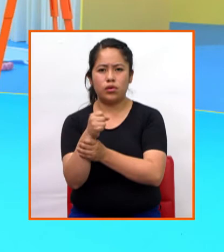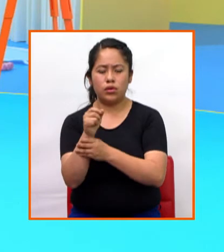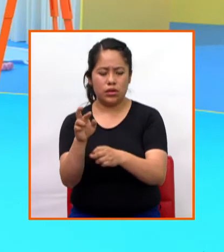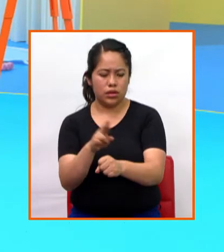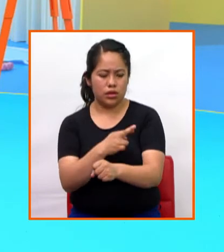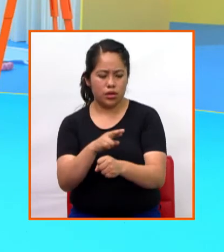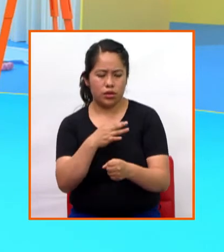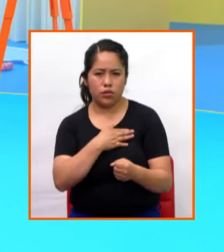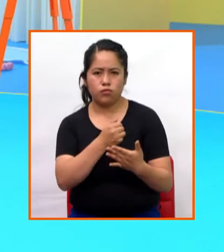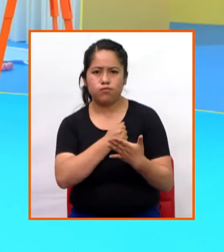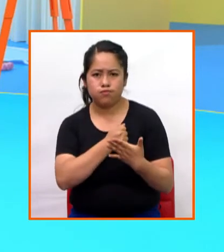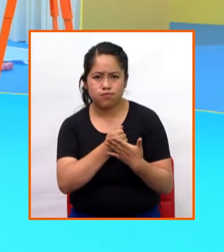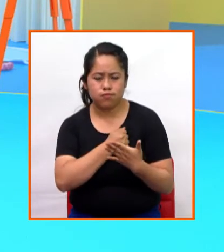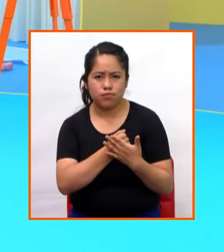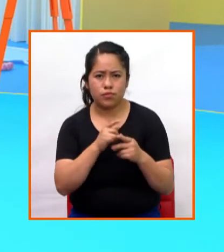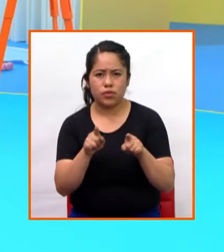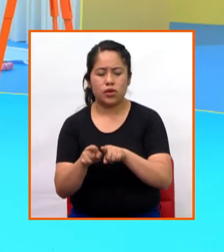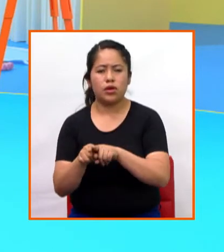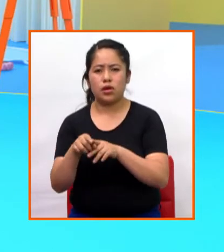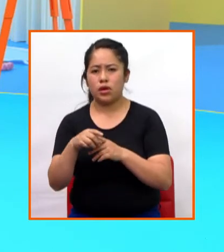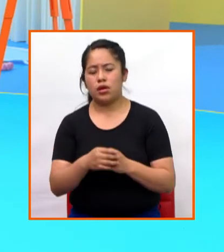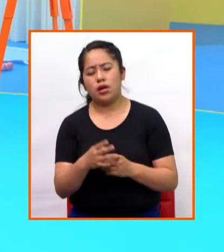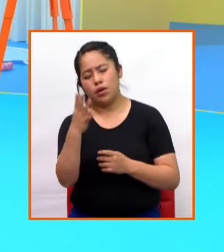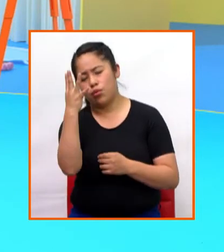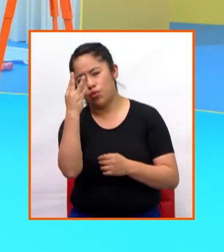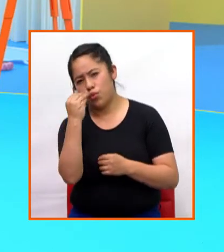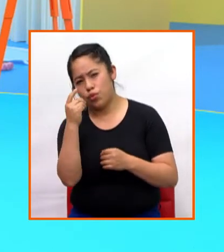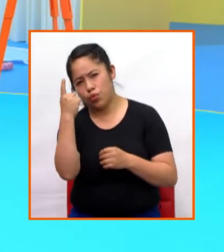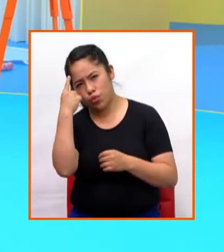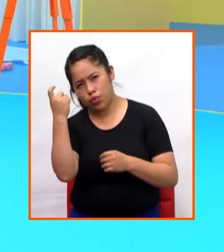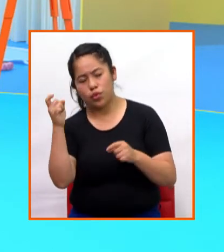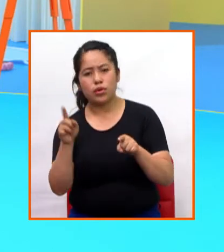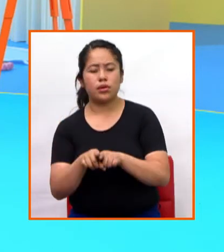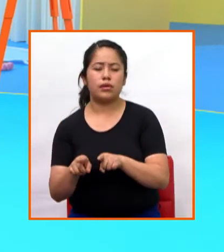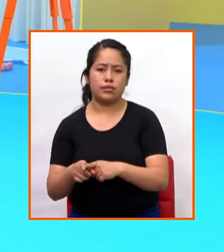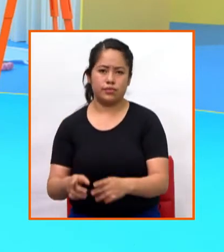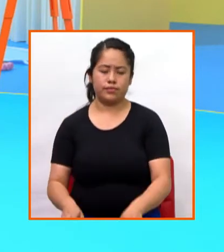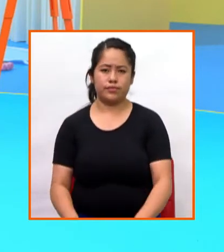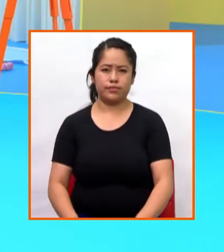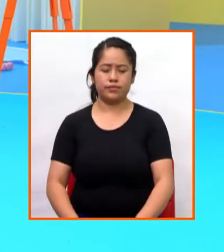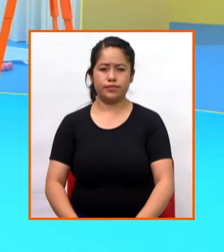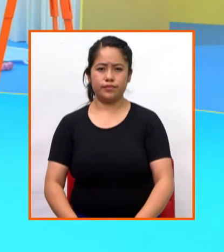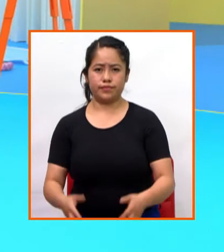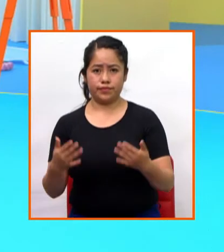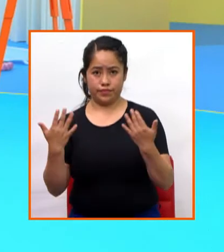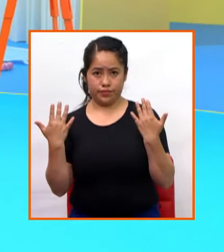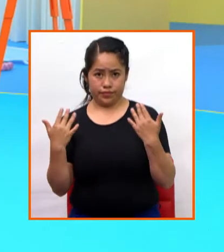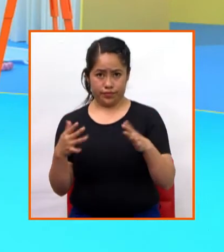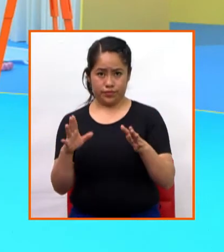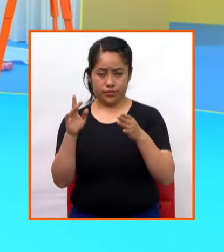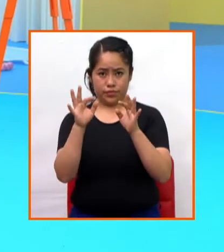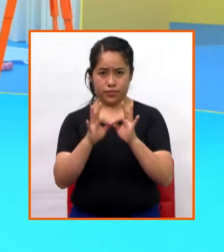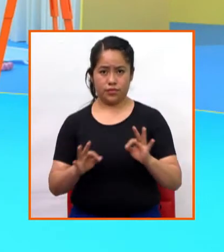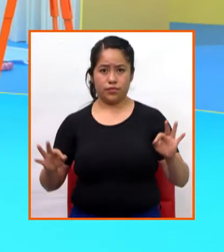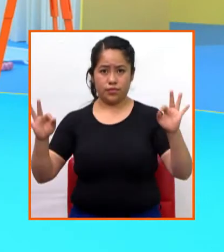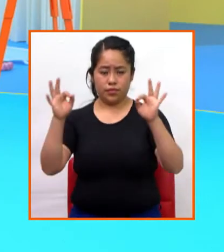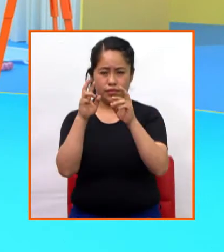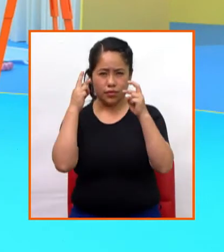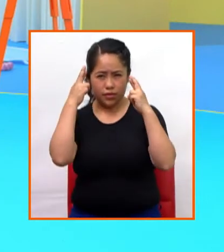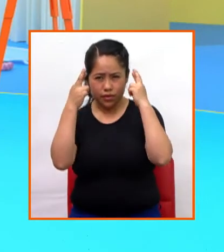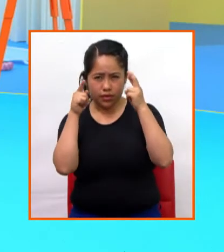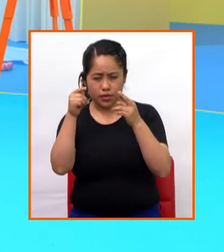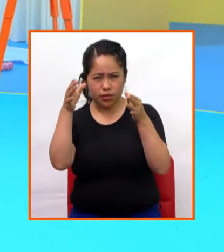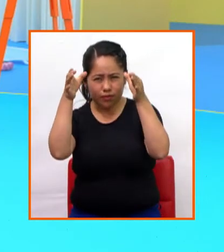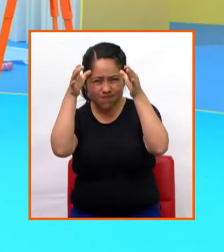sueño. Hemos revisado básicamente este tema. Entonces, ahora es importante que reflexionemos sobre estos